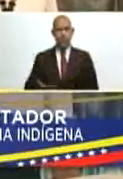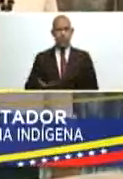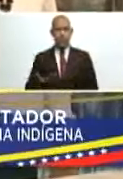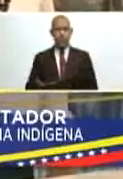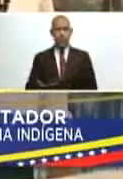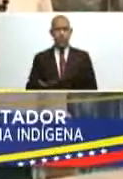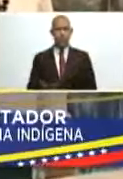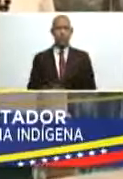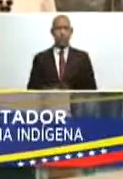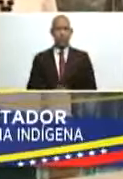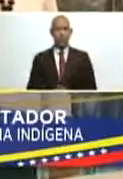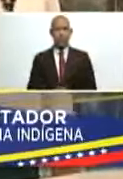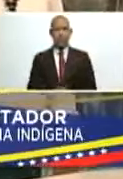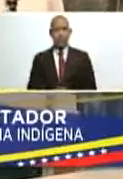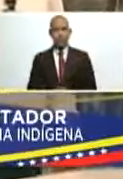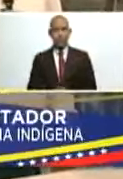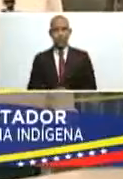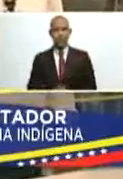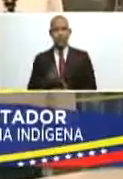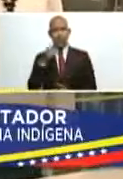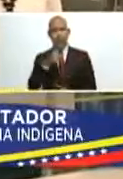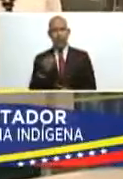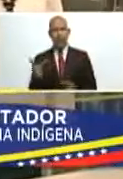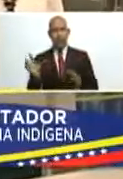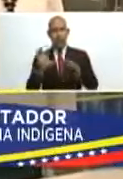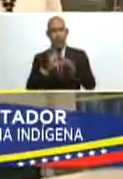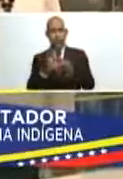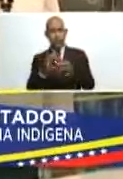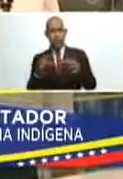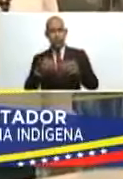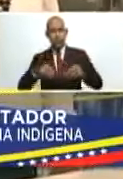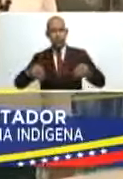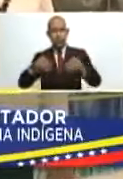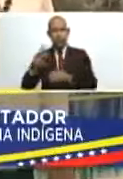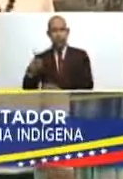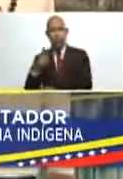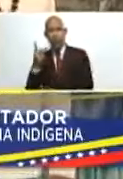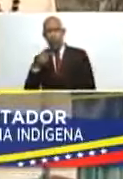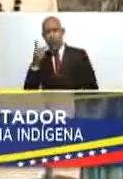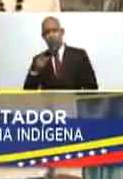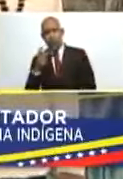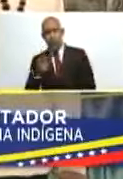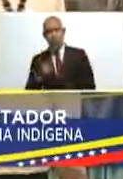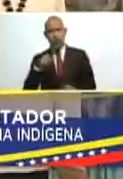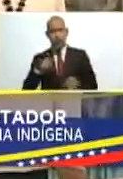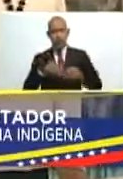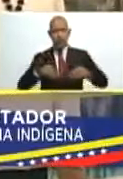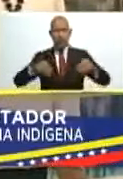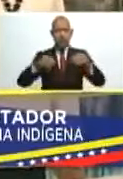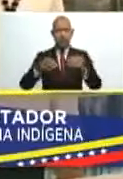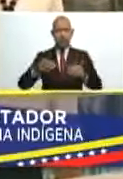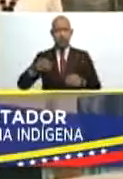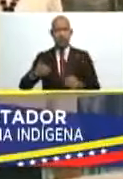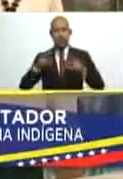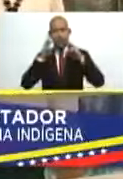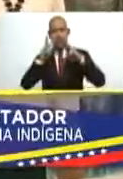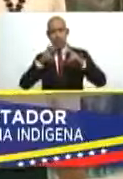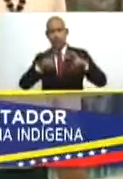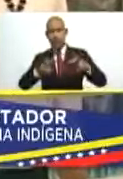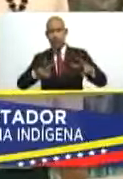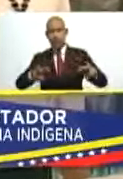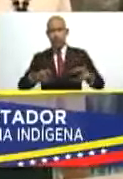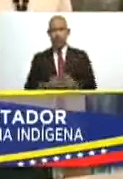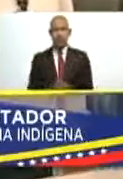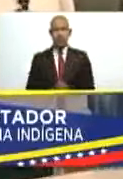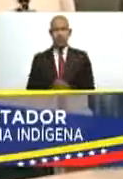muy necesario, no solamente consolidar espacios políticos, sino espacios sobre todo de investigación